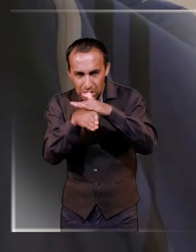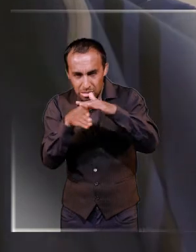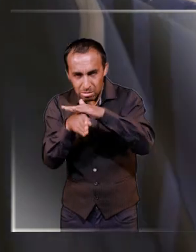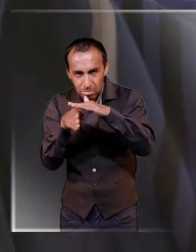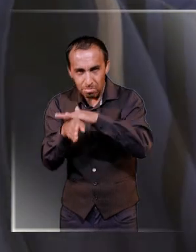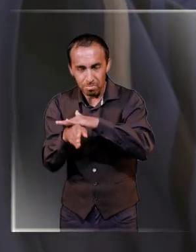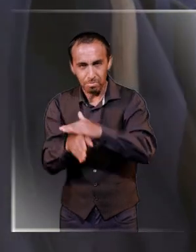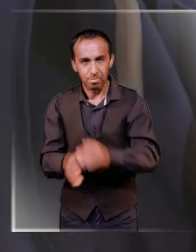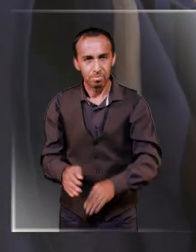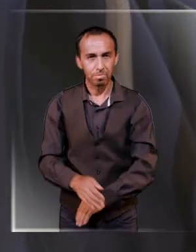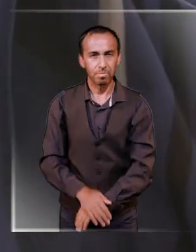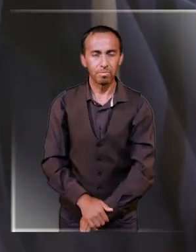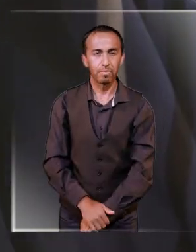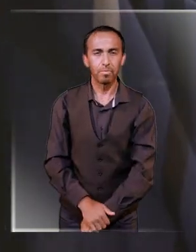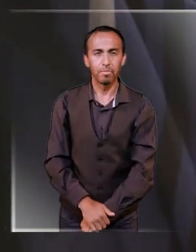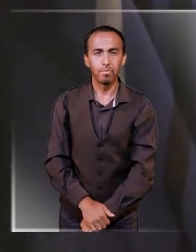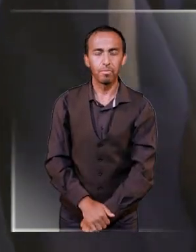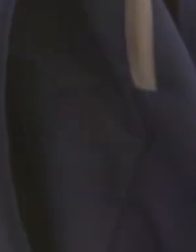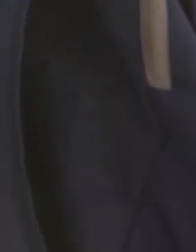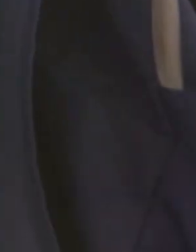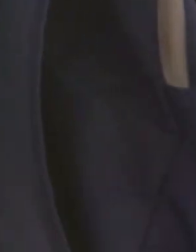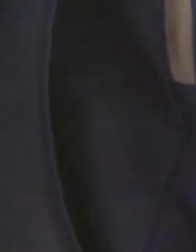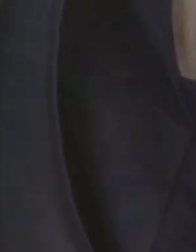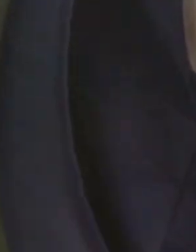Ven, que salga el este de ahí. Oye,